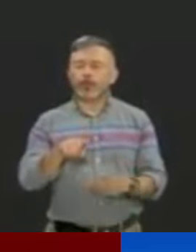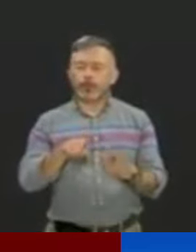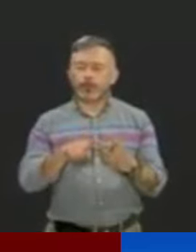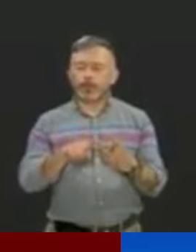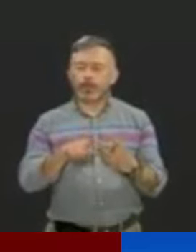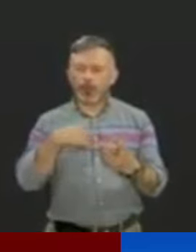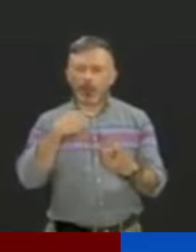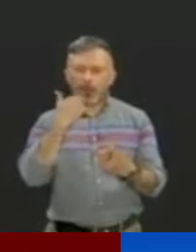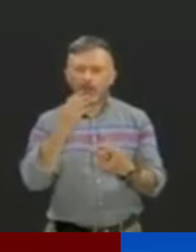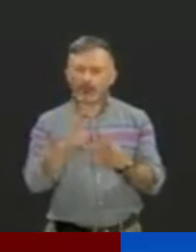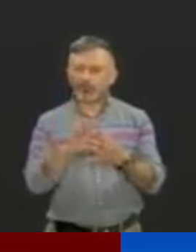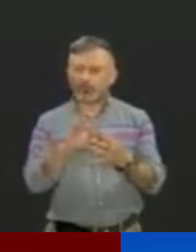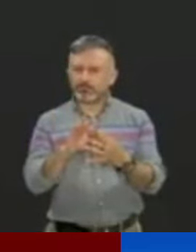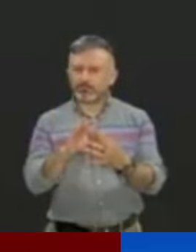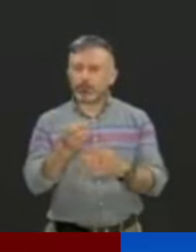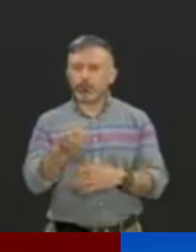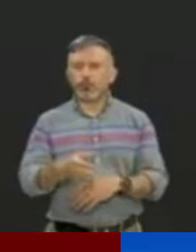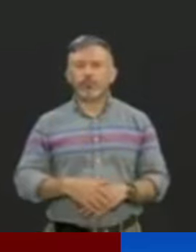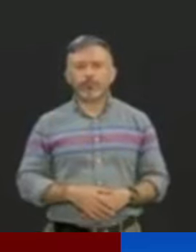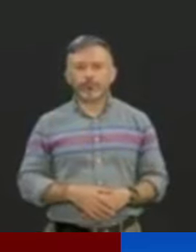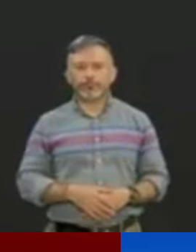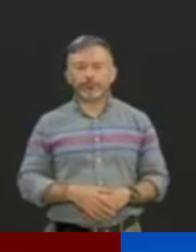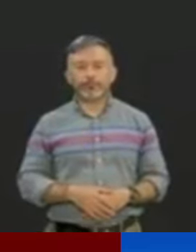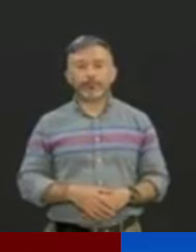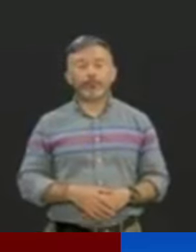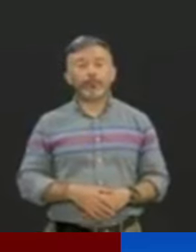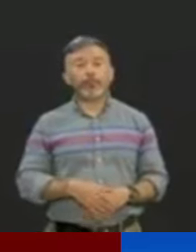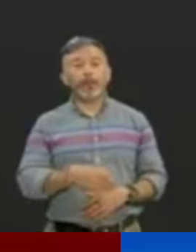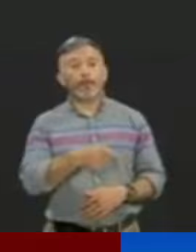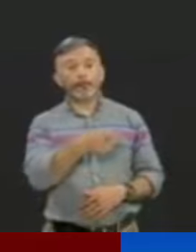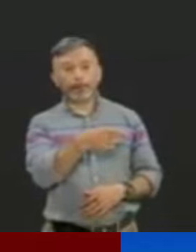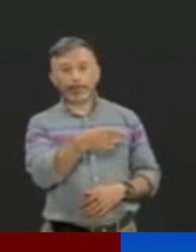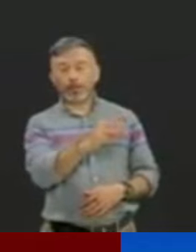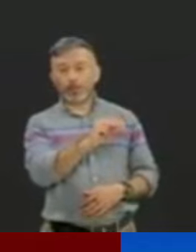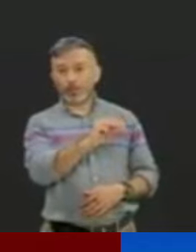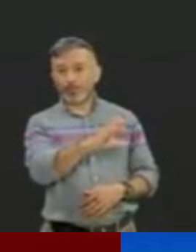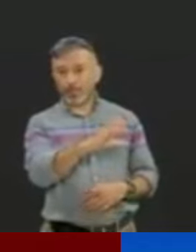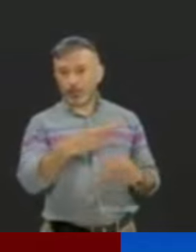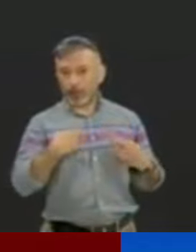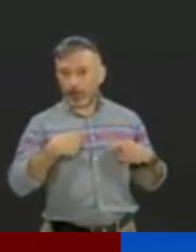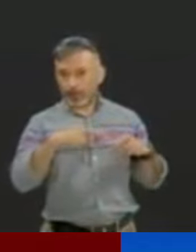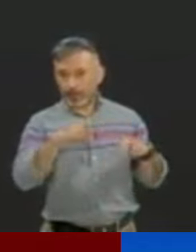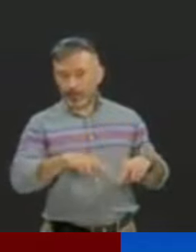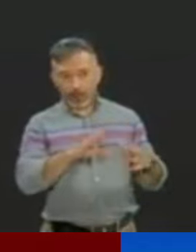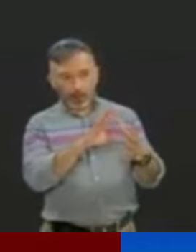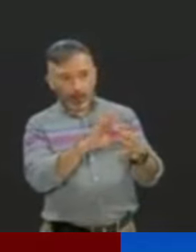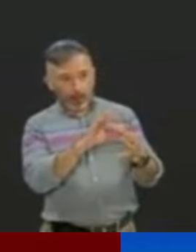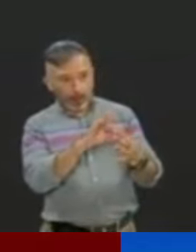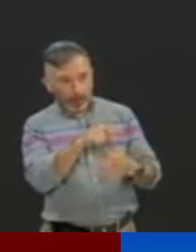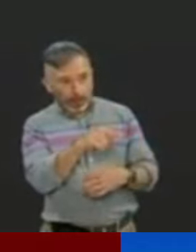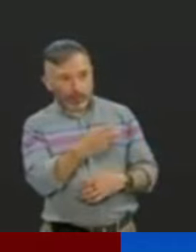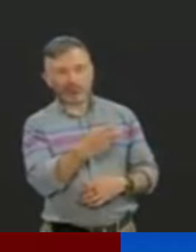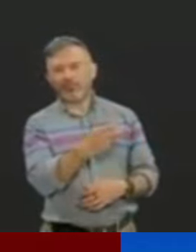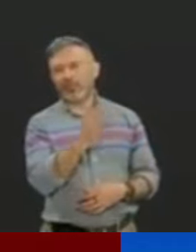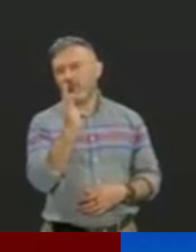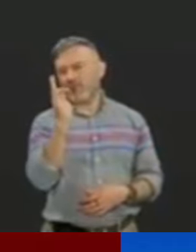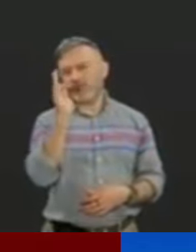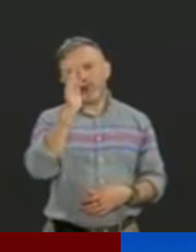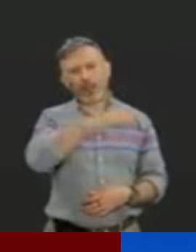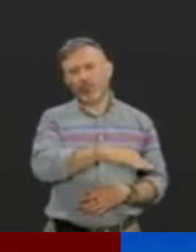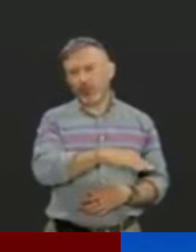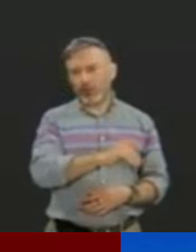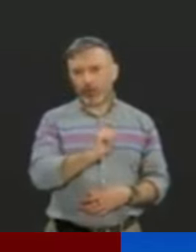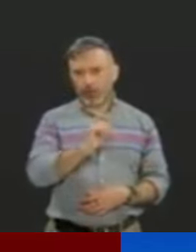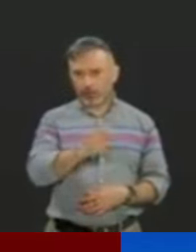es falso lo que comentan los representantes de Movimiento Ciudadano en relación a que haya un contubernio